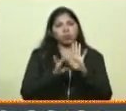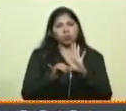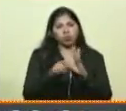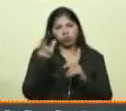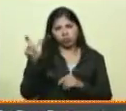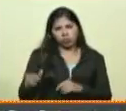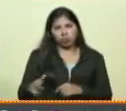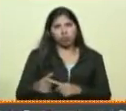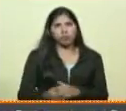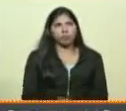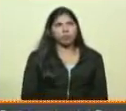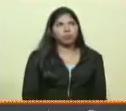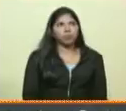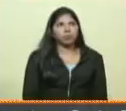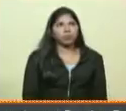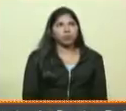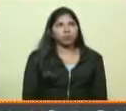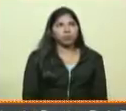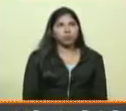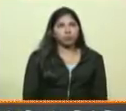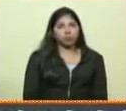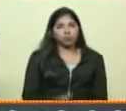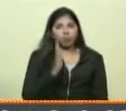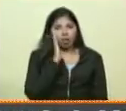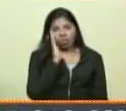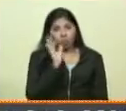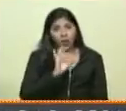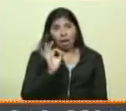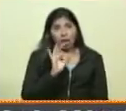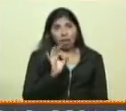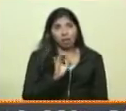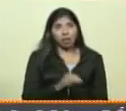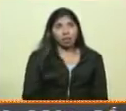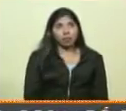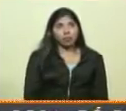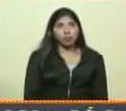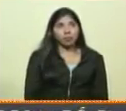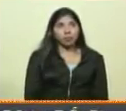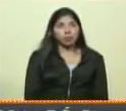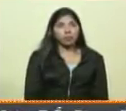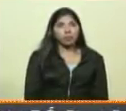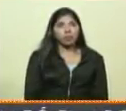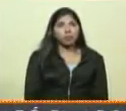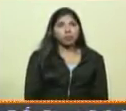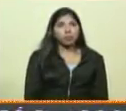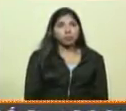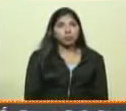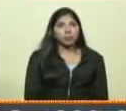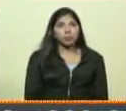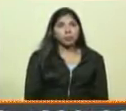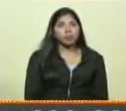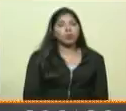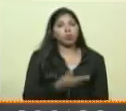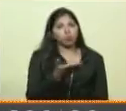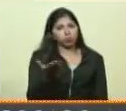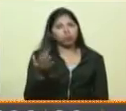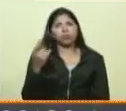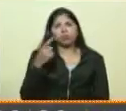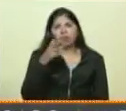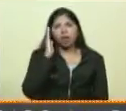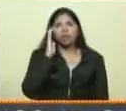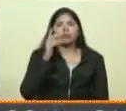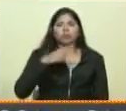pendiente, no duerme tampoco. Bueno, creo yo que no duerme, me llama a toda hora. Pero estamos trabajando y ustedes lo están demostrando. Y sobre